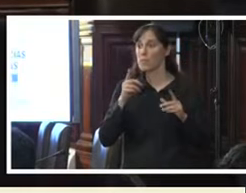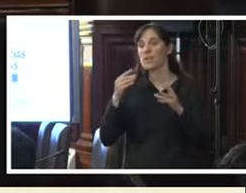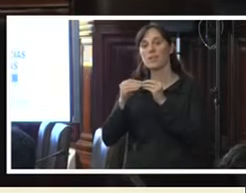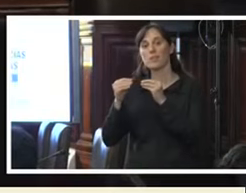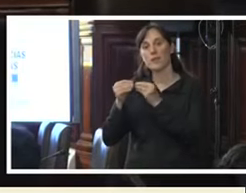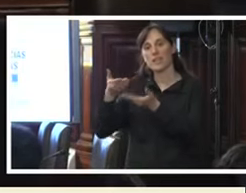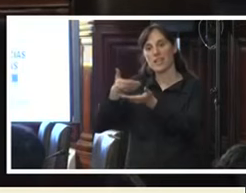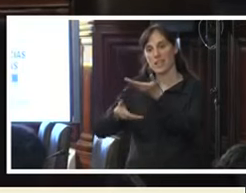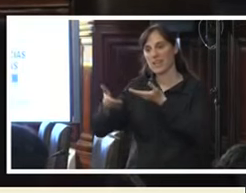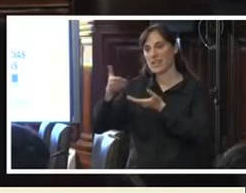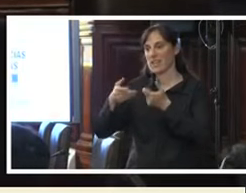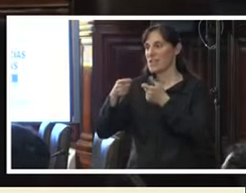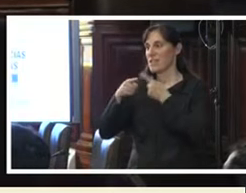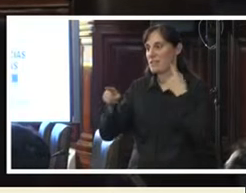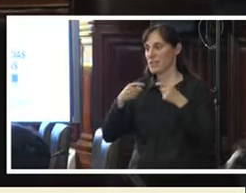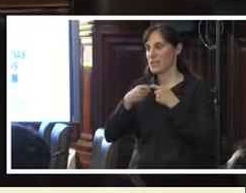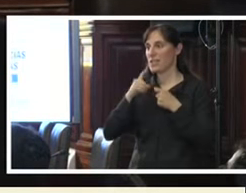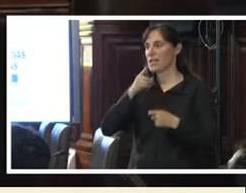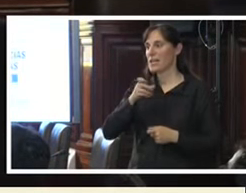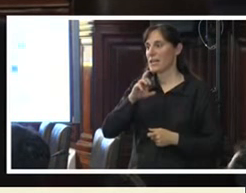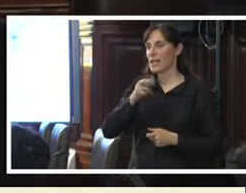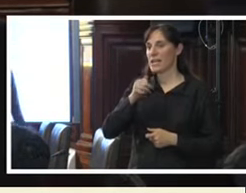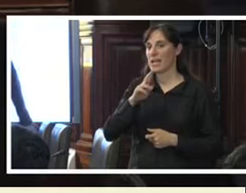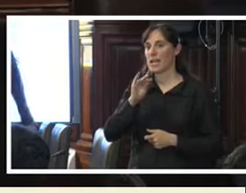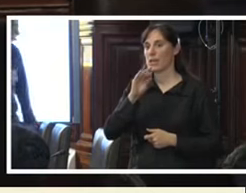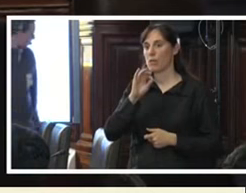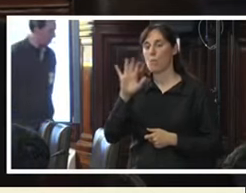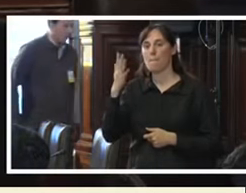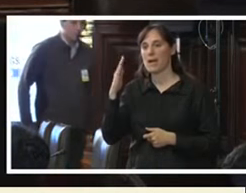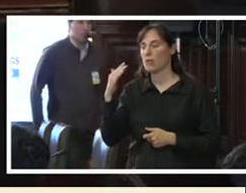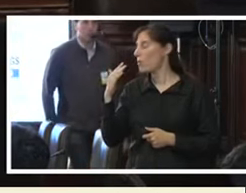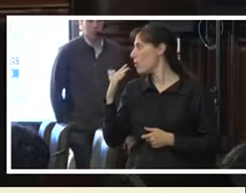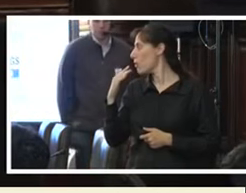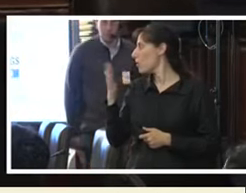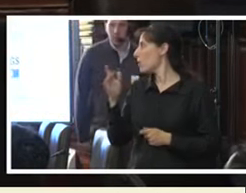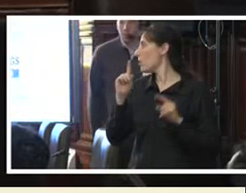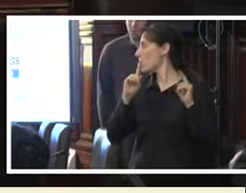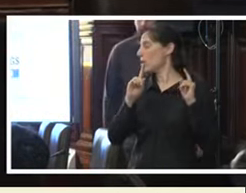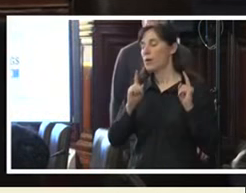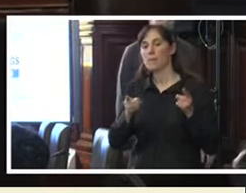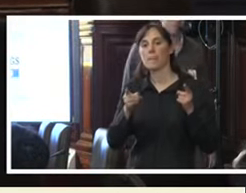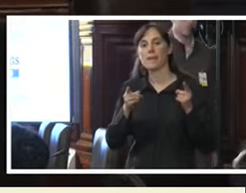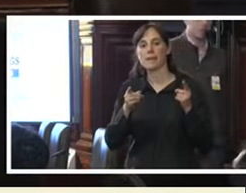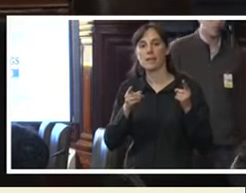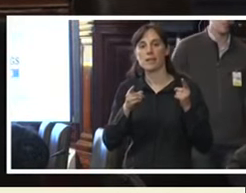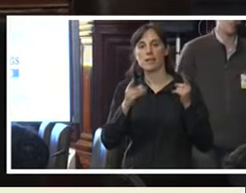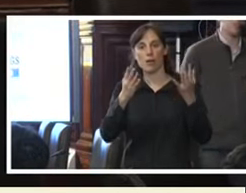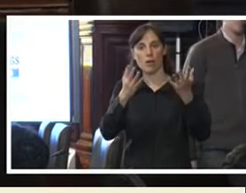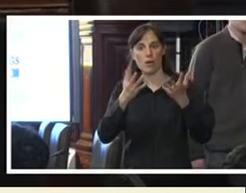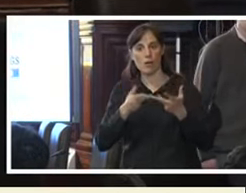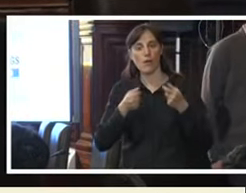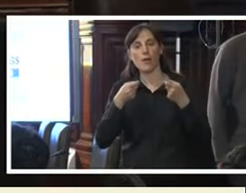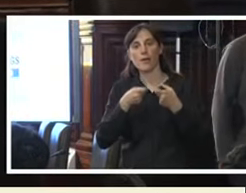delegación de las organizaciones gerardo camacho de mano diversa del estado plurinacional de bolivia de la de la organización